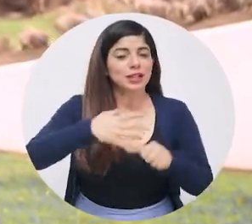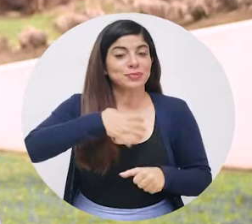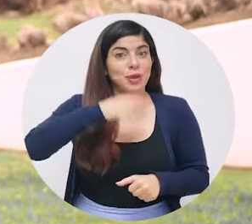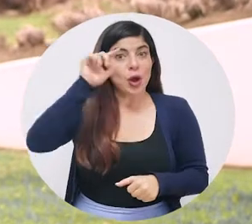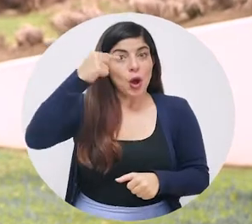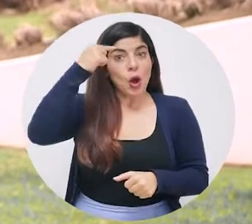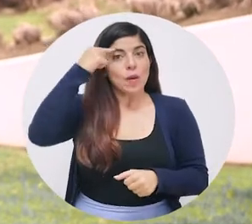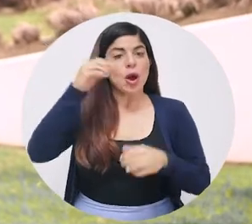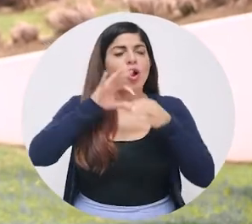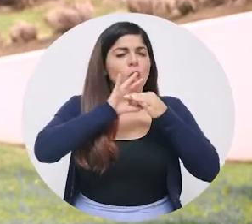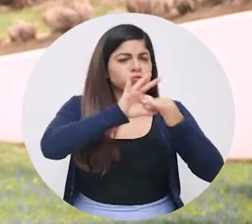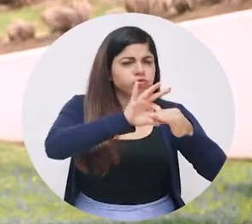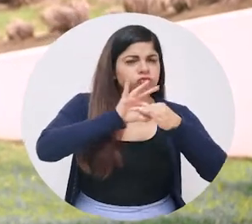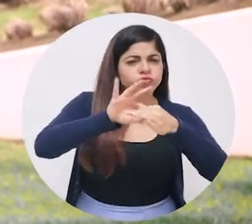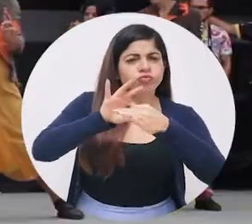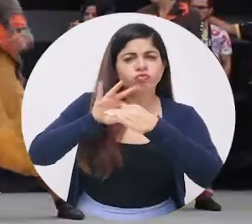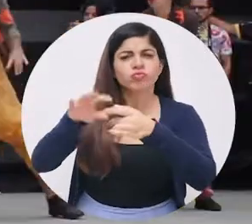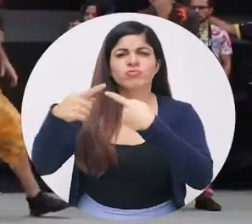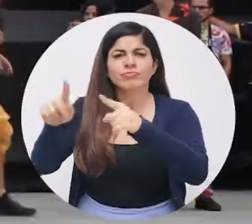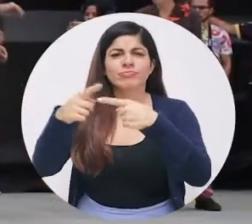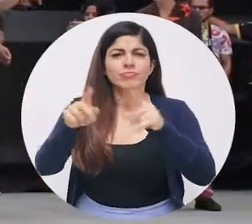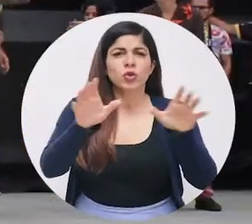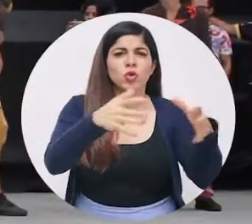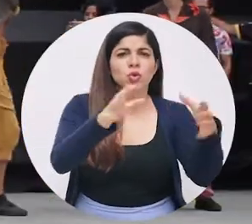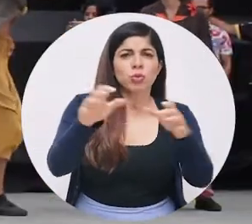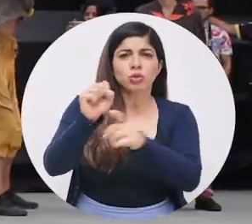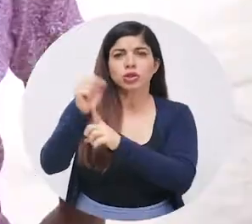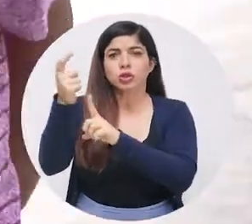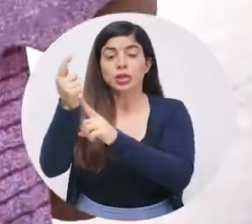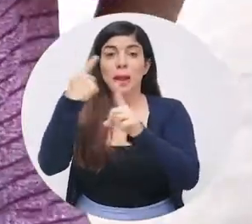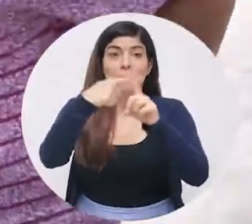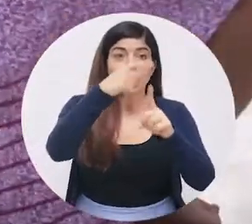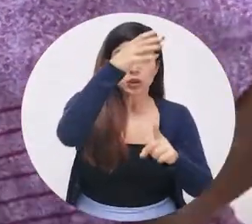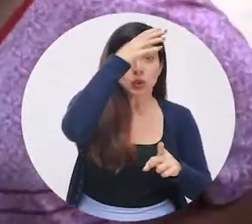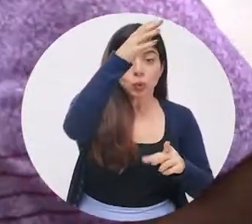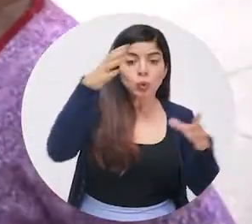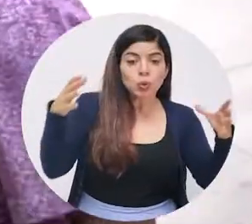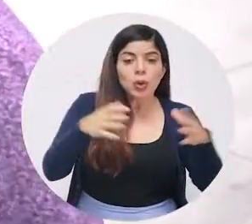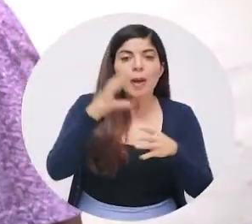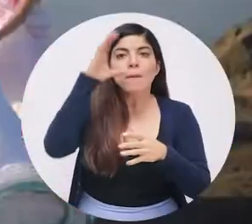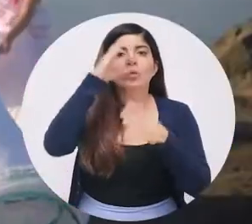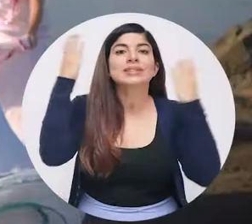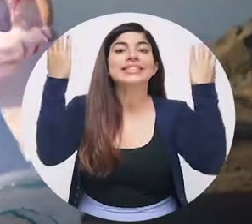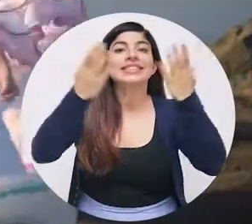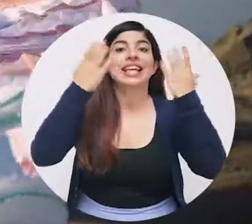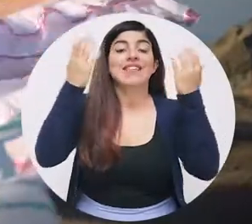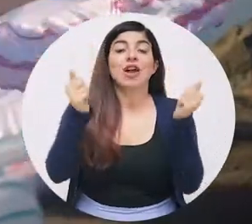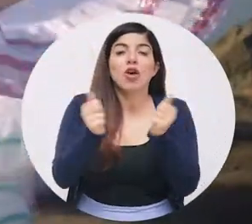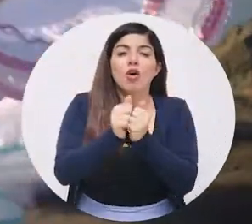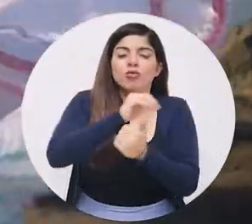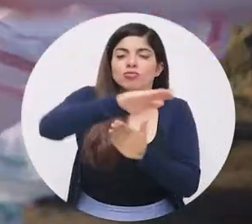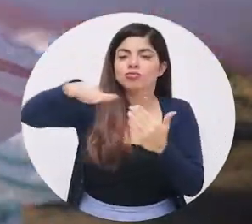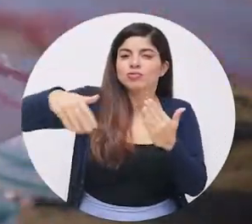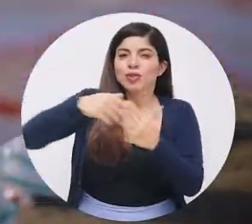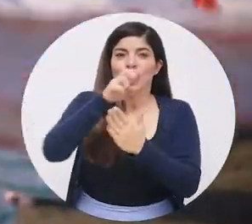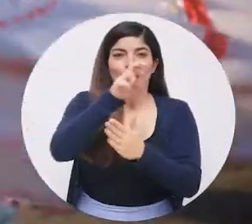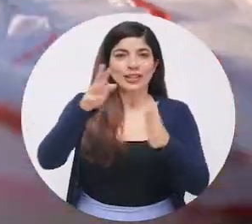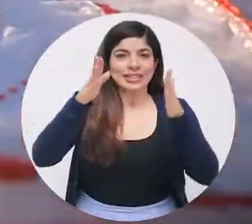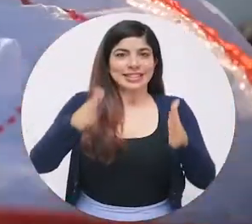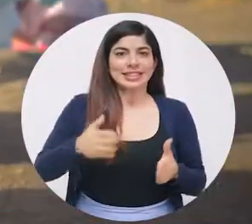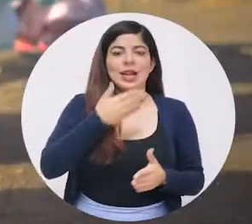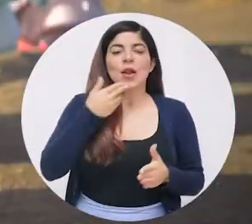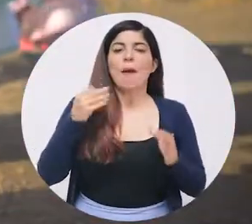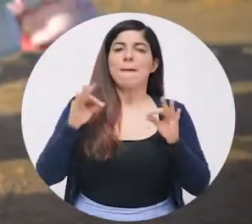nuestro gobierno en conjunto con diversos sectores sociales y culturales por celebrar junto a las y los costarricenses